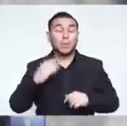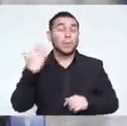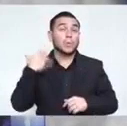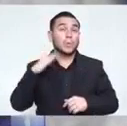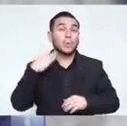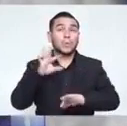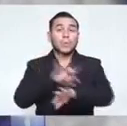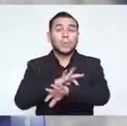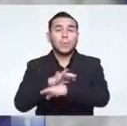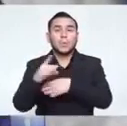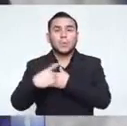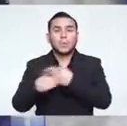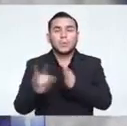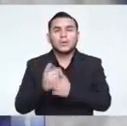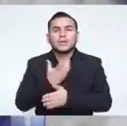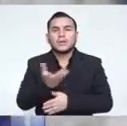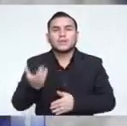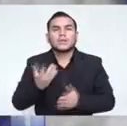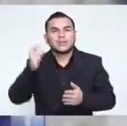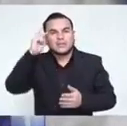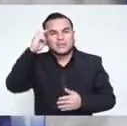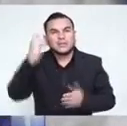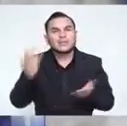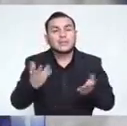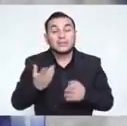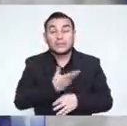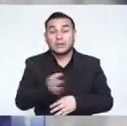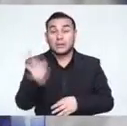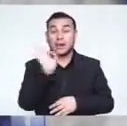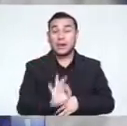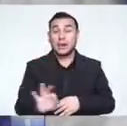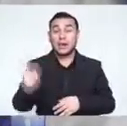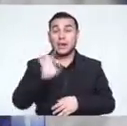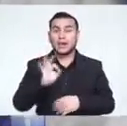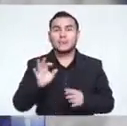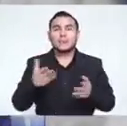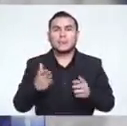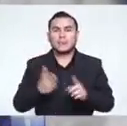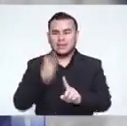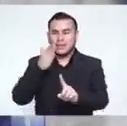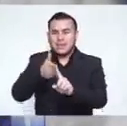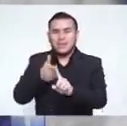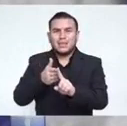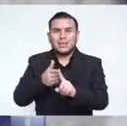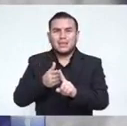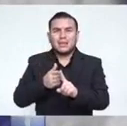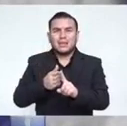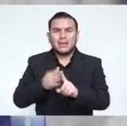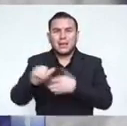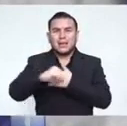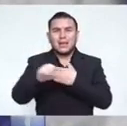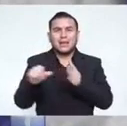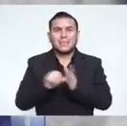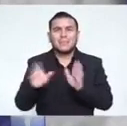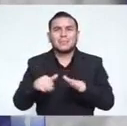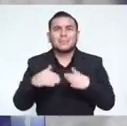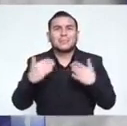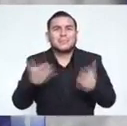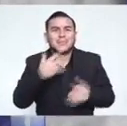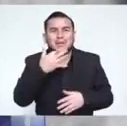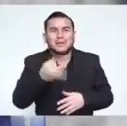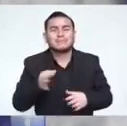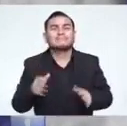de legislatura y hablando de que aquí es el lugar idóneo. ¿Pero por qué ahí va a ser el lugar idóneo? O sea,